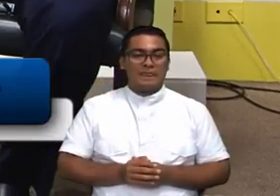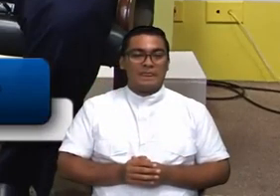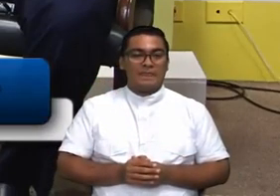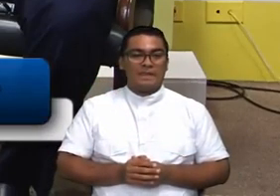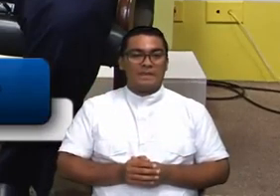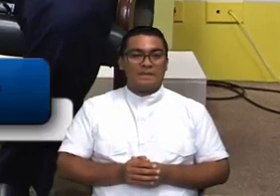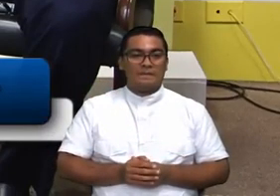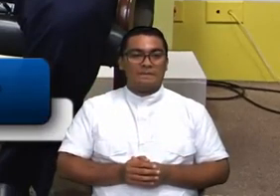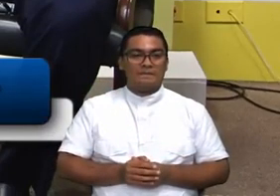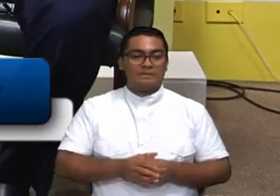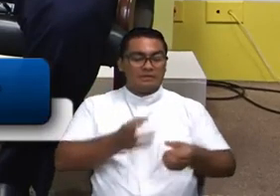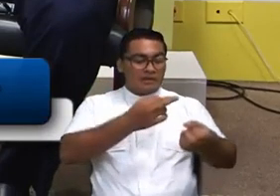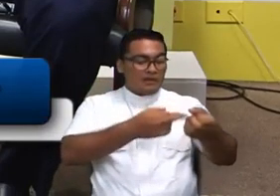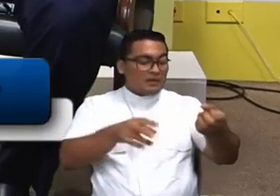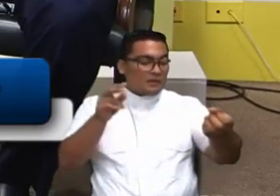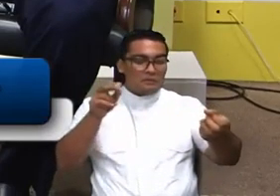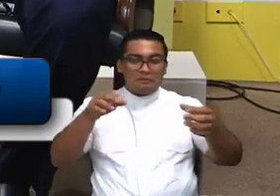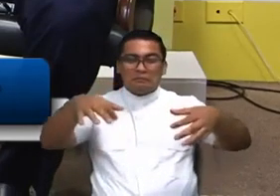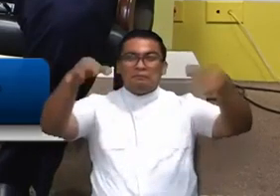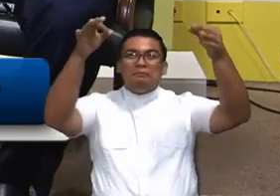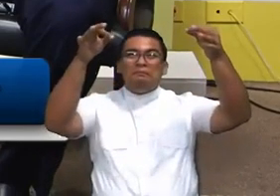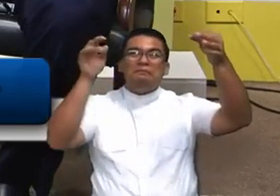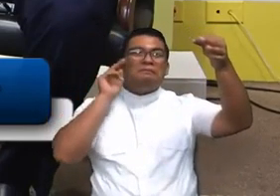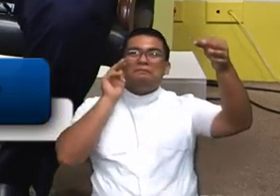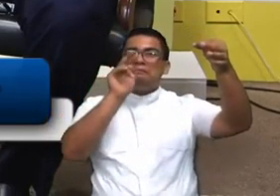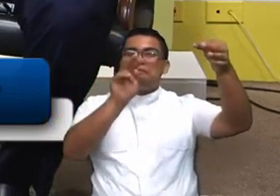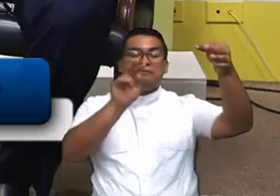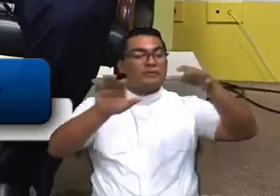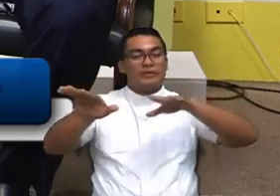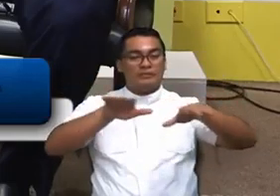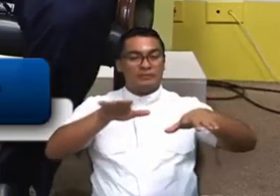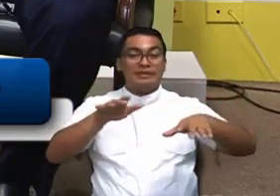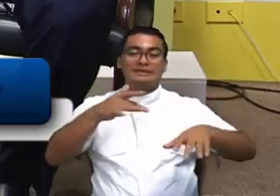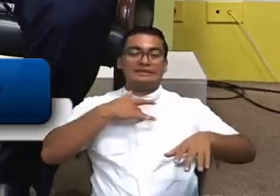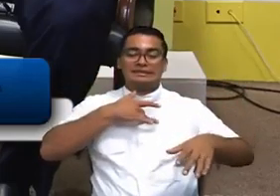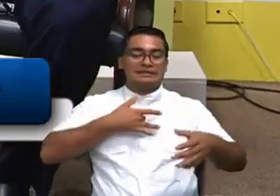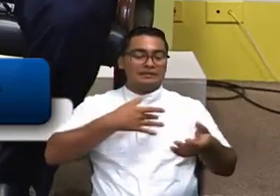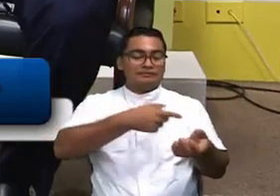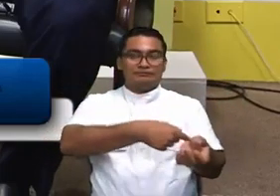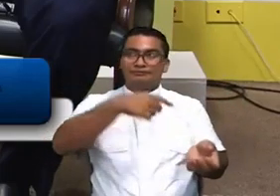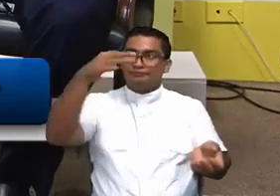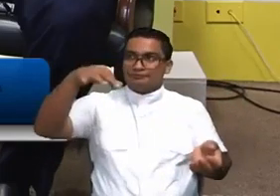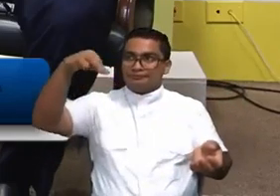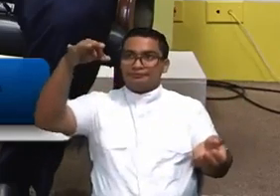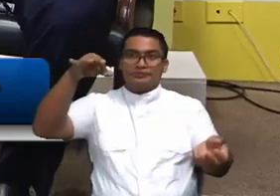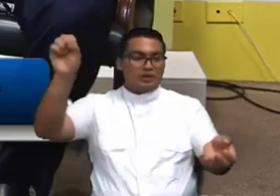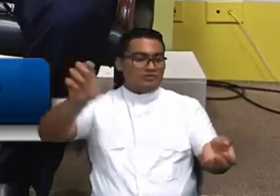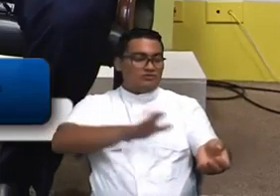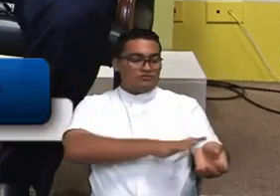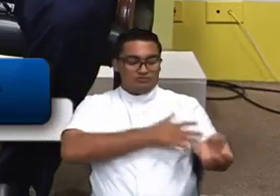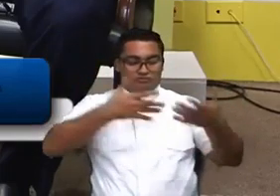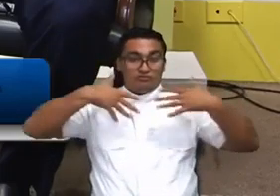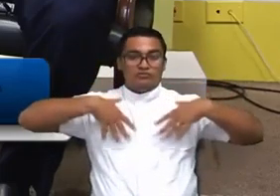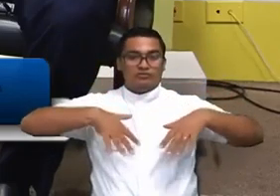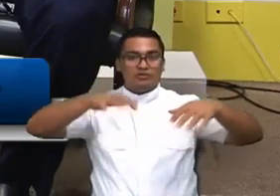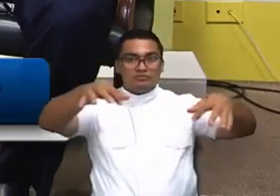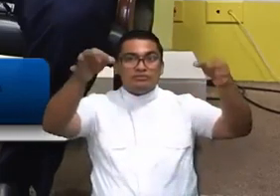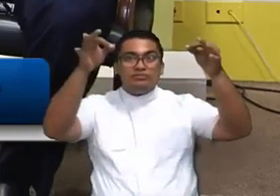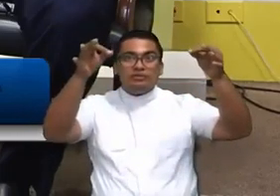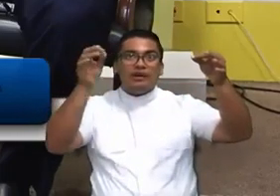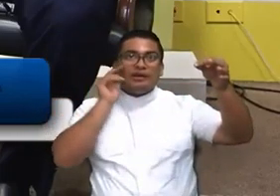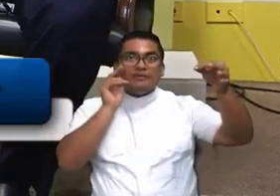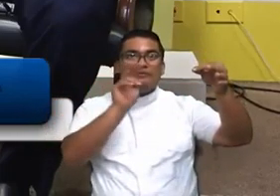no se observa en la tomografía porque no se utilizará el medio de contraste.